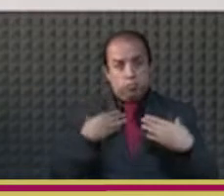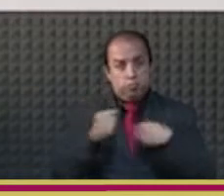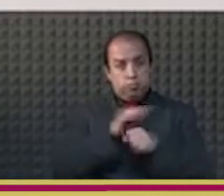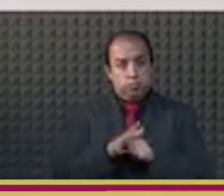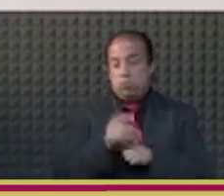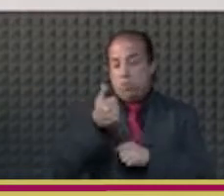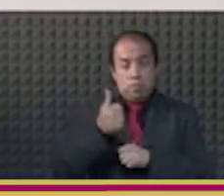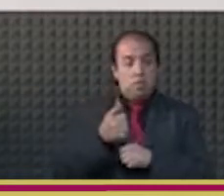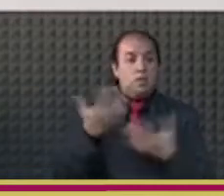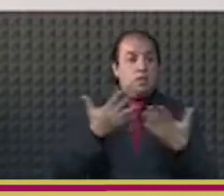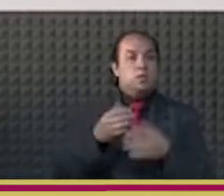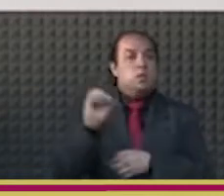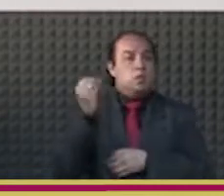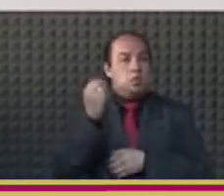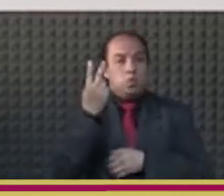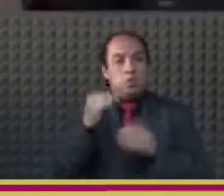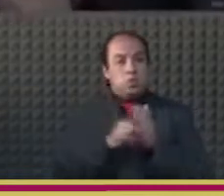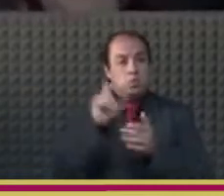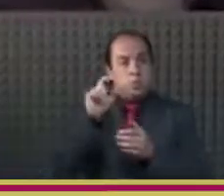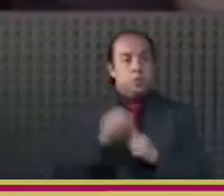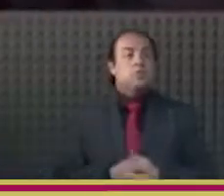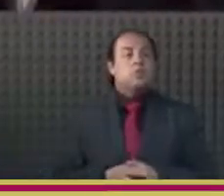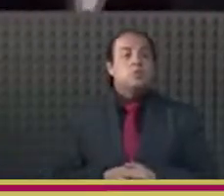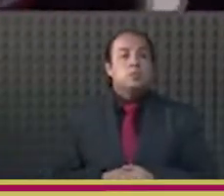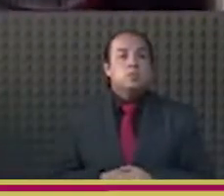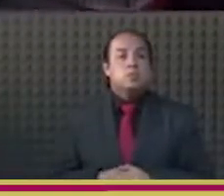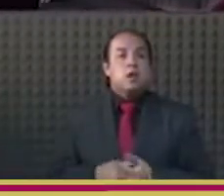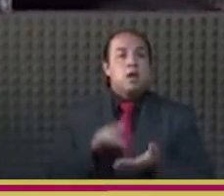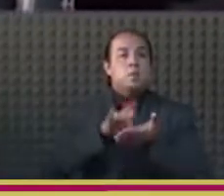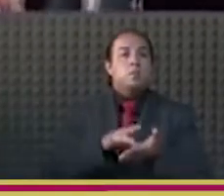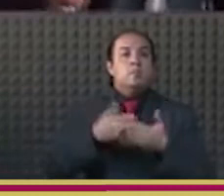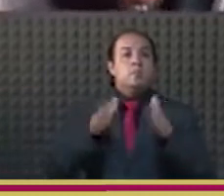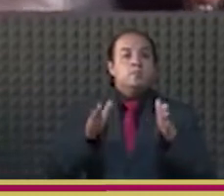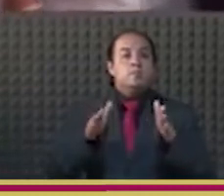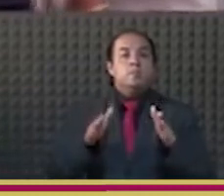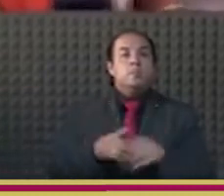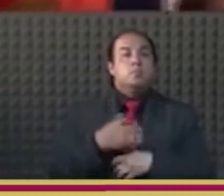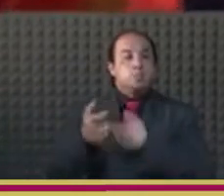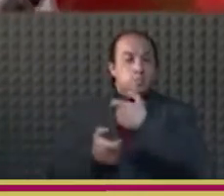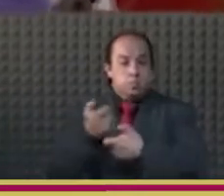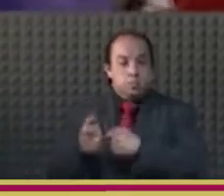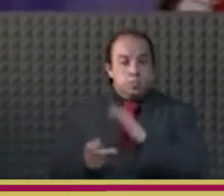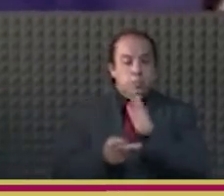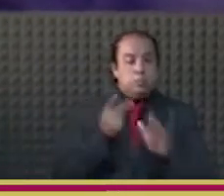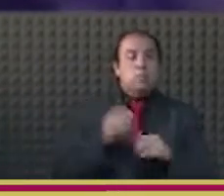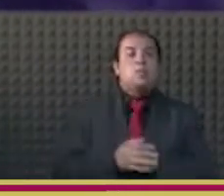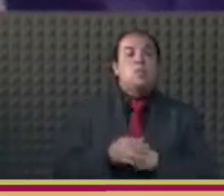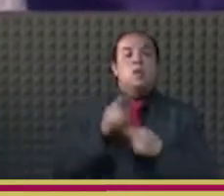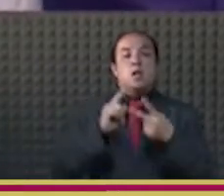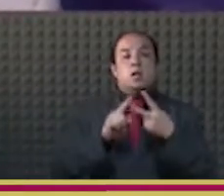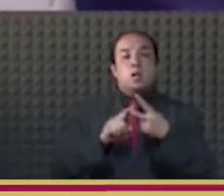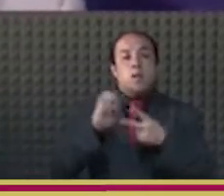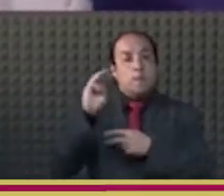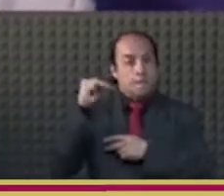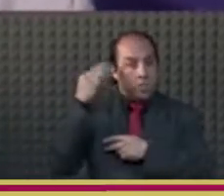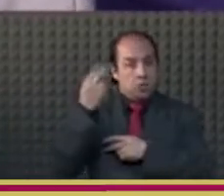primera se realizó en el mes de octubre de 2020 en pro de la reactivación económica. La segunda en marzo de 2021 en el